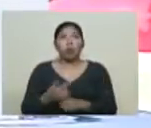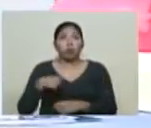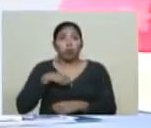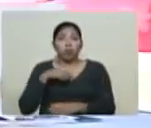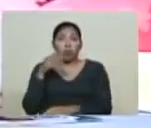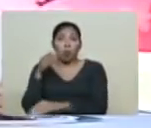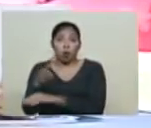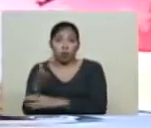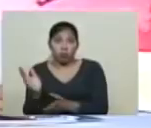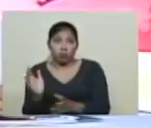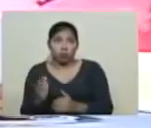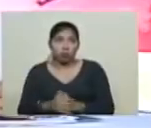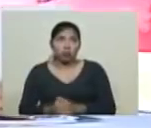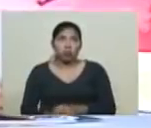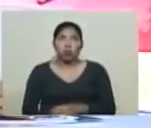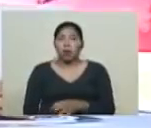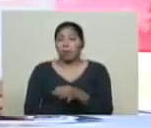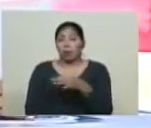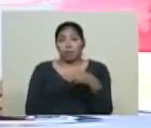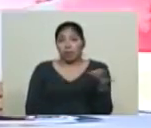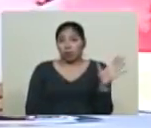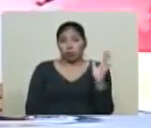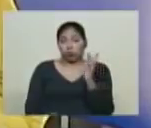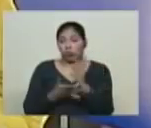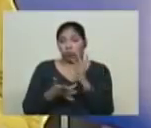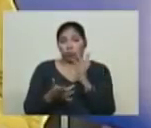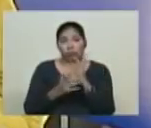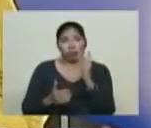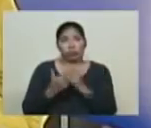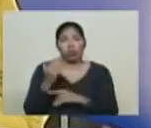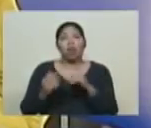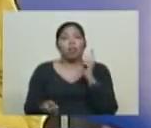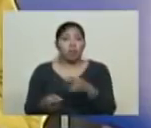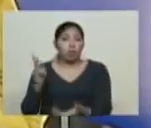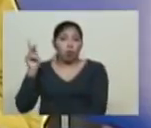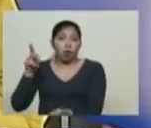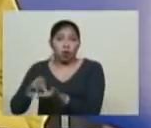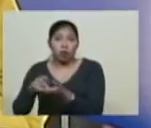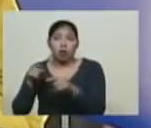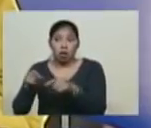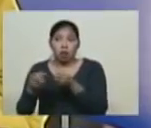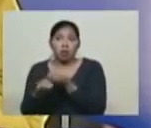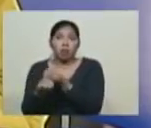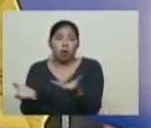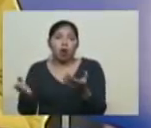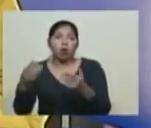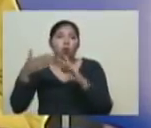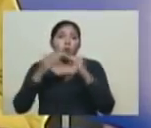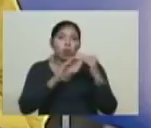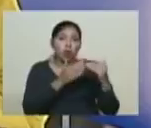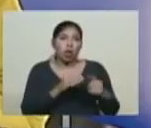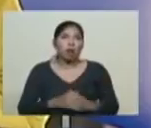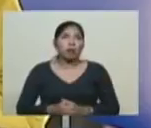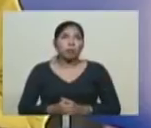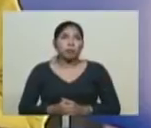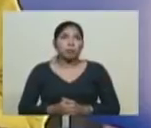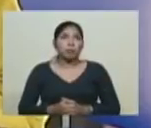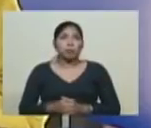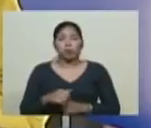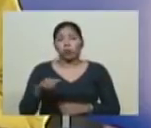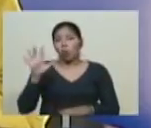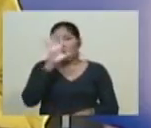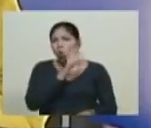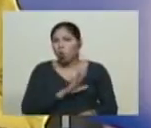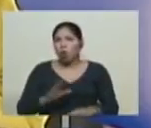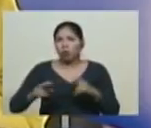nuestro pueblo de primer nivel, presidente. Tenemos que ir a la inauguración y entrega a las comunidades y están listos de todas estas obras. Y